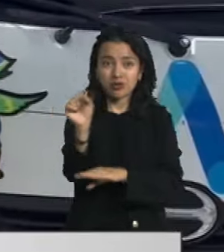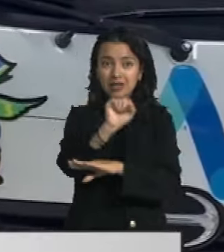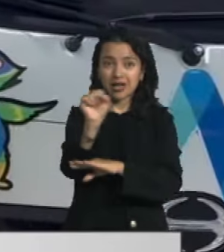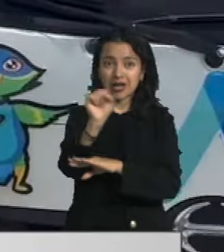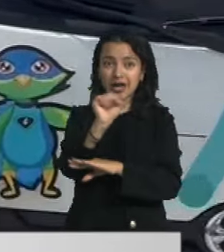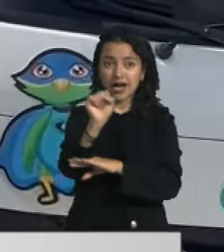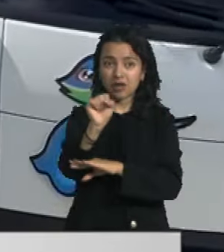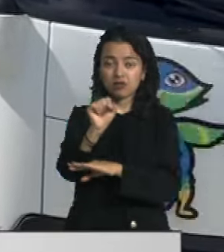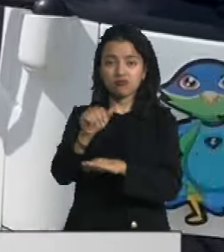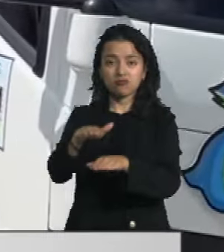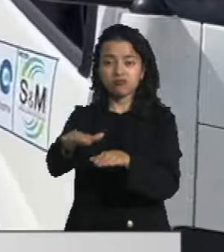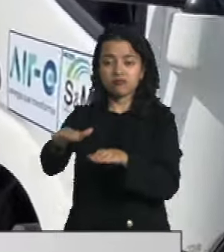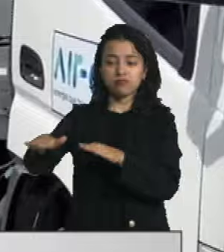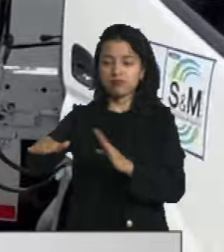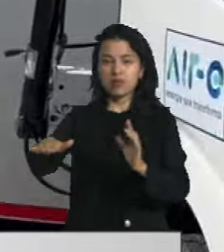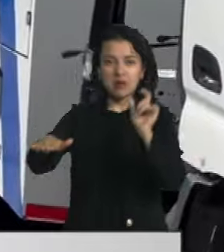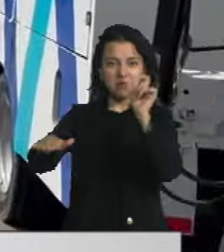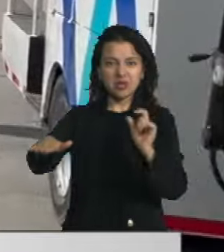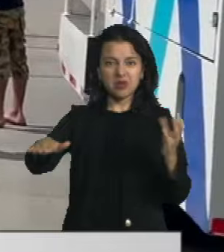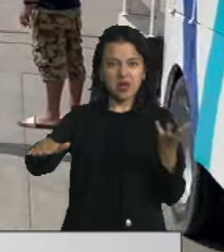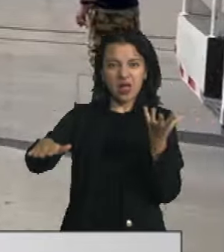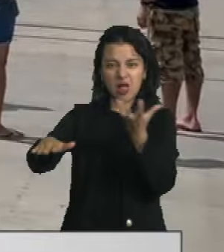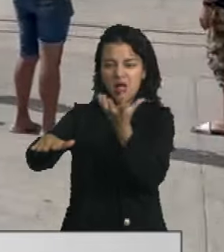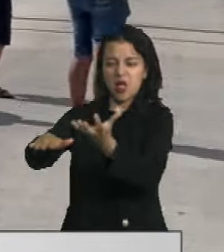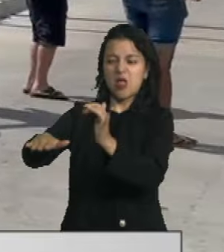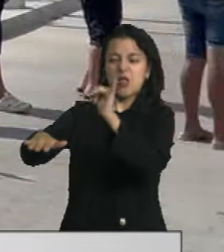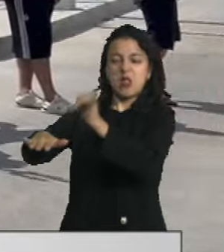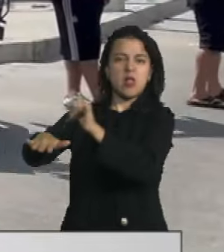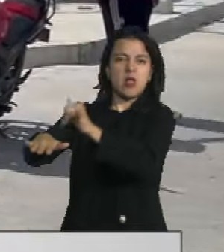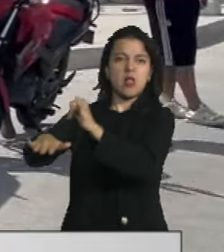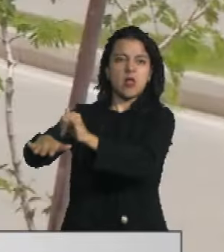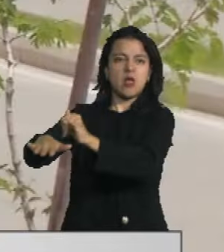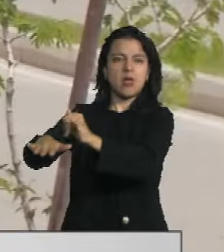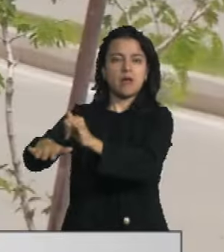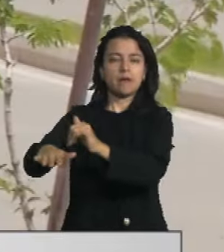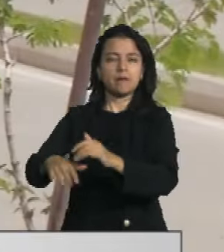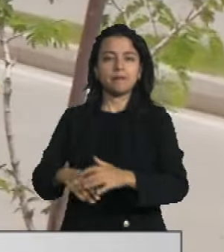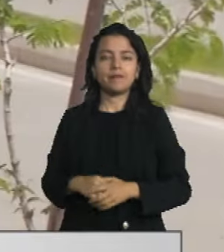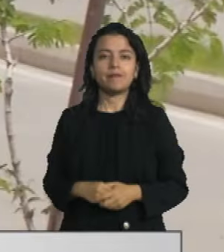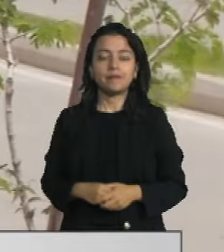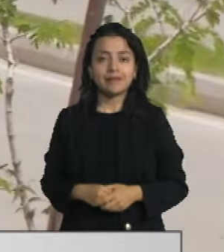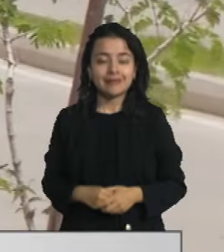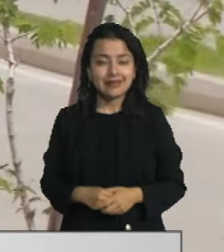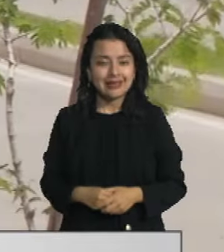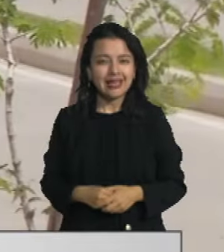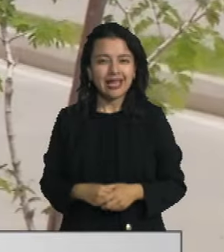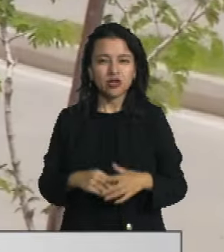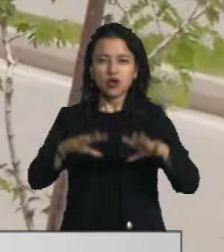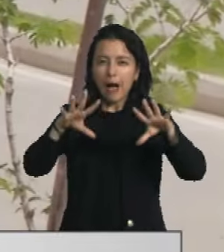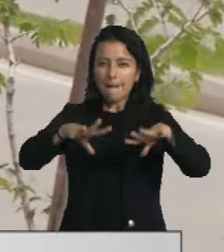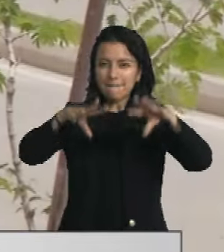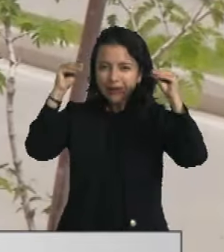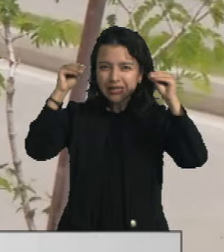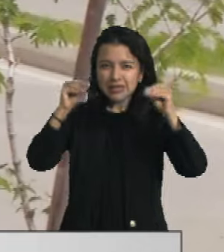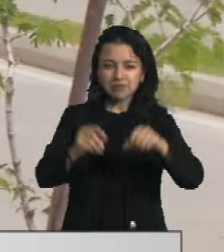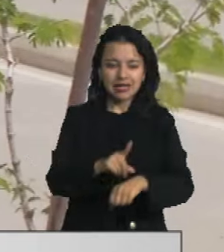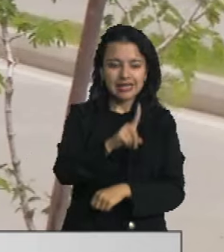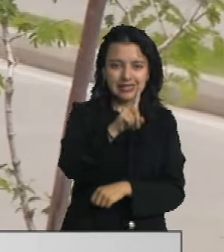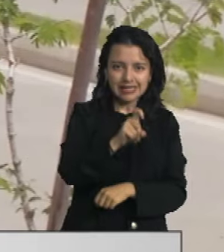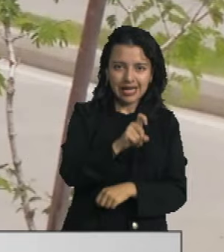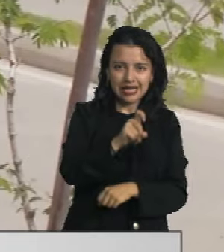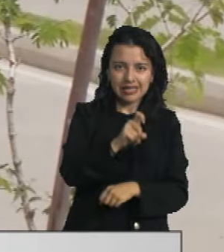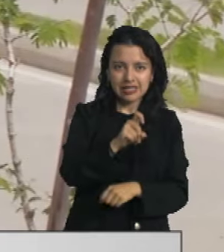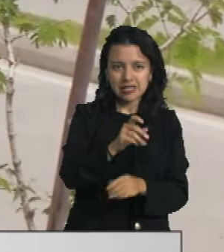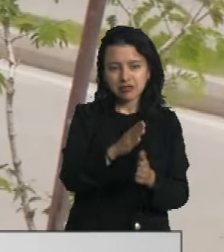fueron retenidos en una protesta en el barrio La Arboleda de Soledad. Estos racionamientos son entre 6